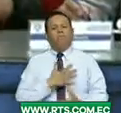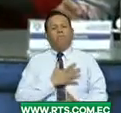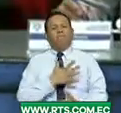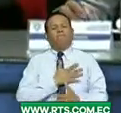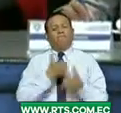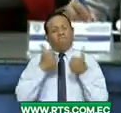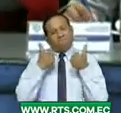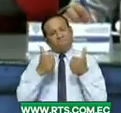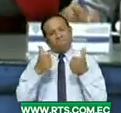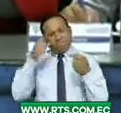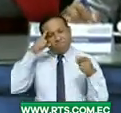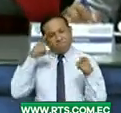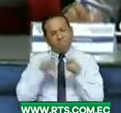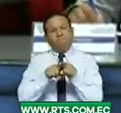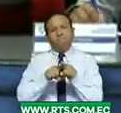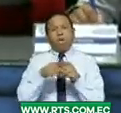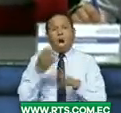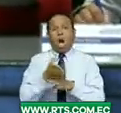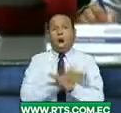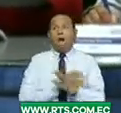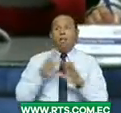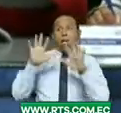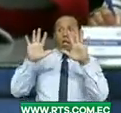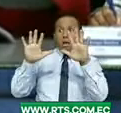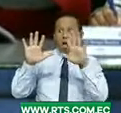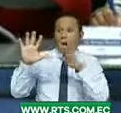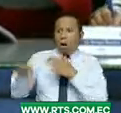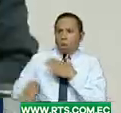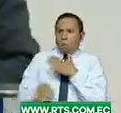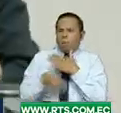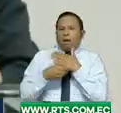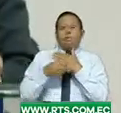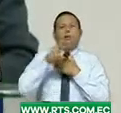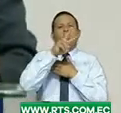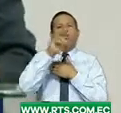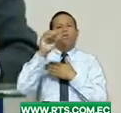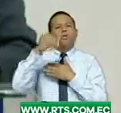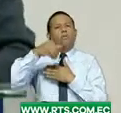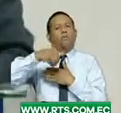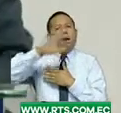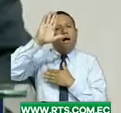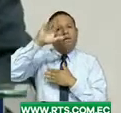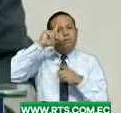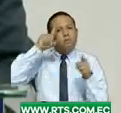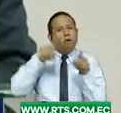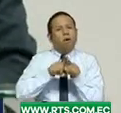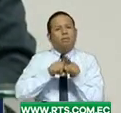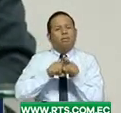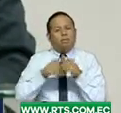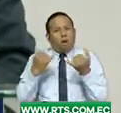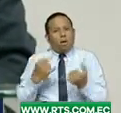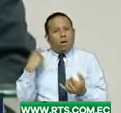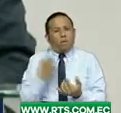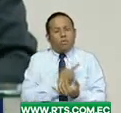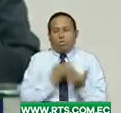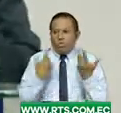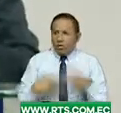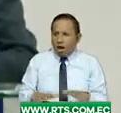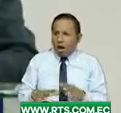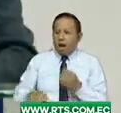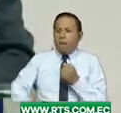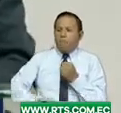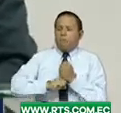por 10 puntos y regresaron con más de 200. Hay mucha esperanza invertida en estos resultados, que sin ser